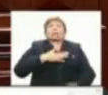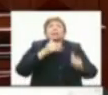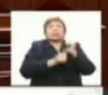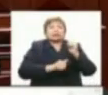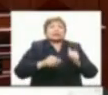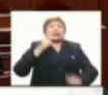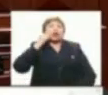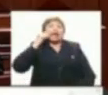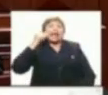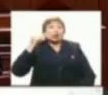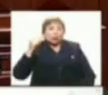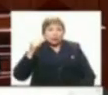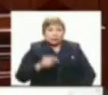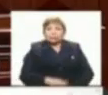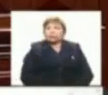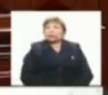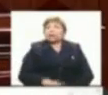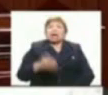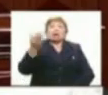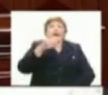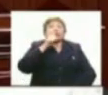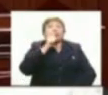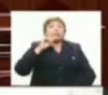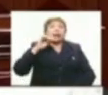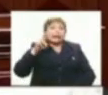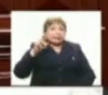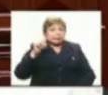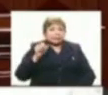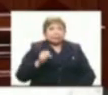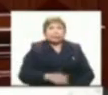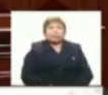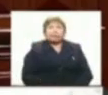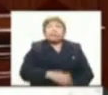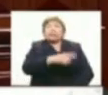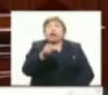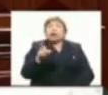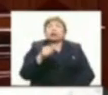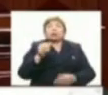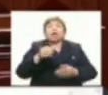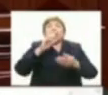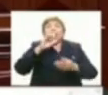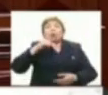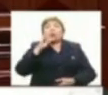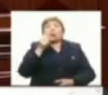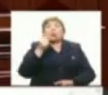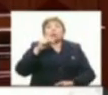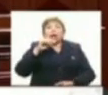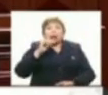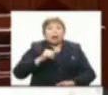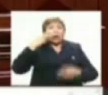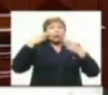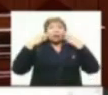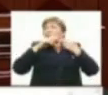hermanos quechuas, a los aymaras, a los aguajún, a